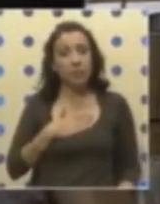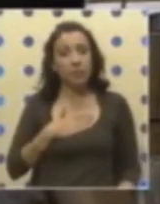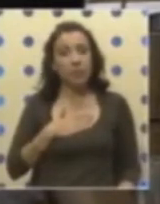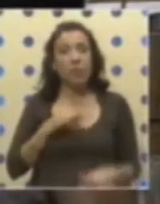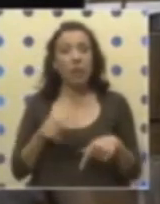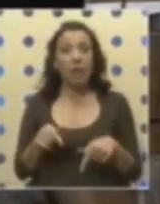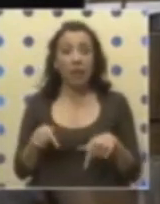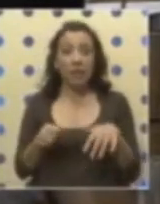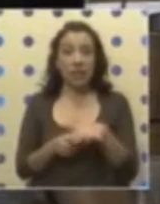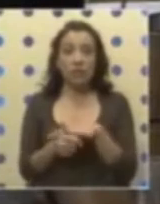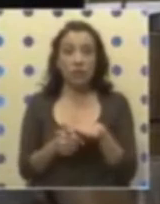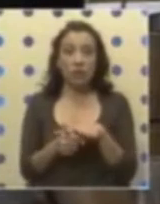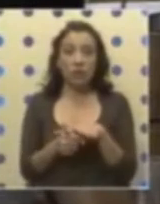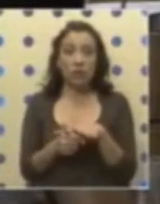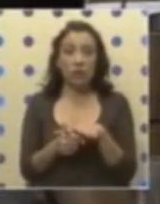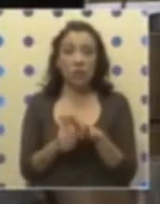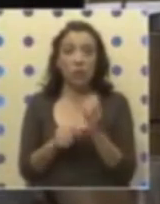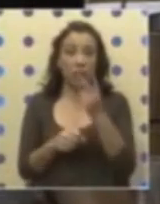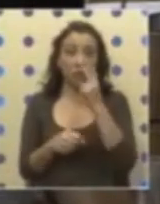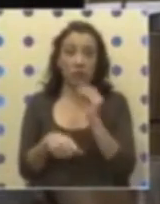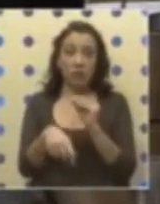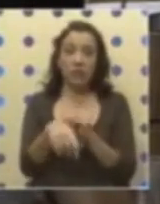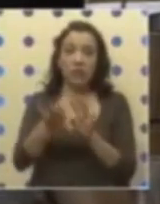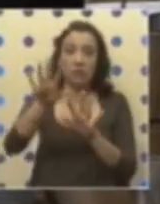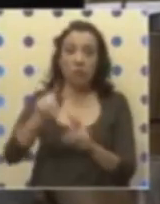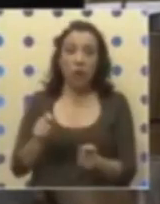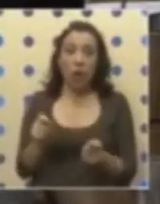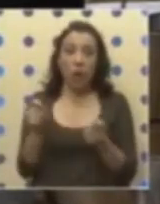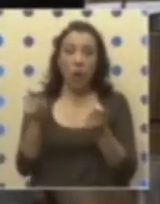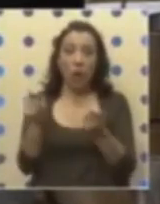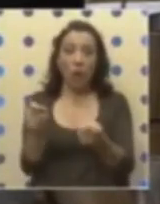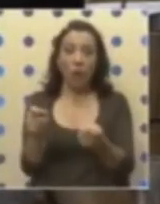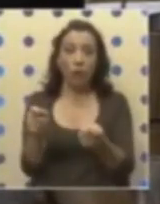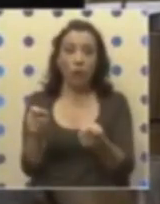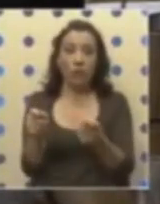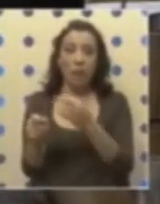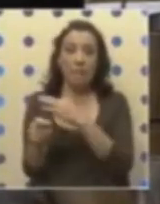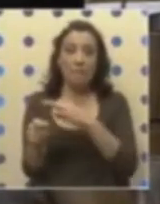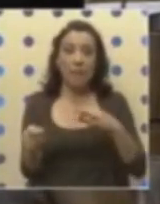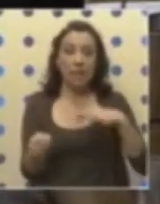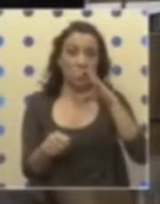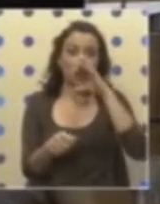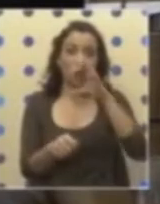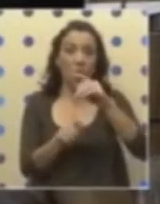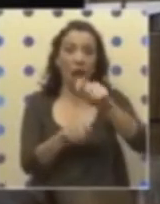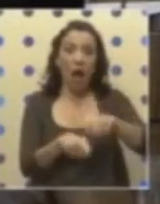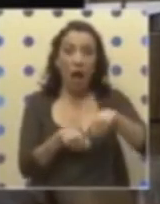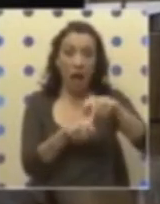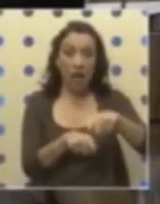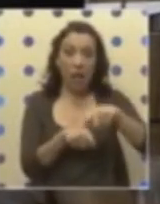esta situación no solo advertir, sino que oficiar tanto al ministro de Agricultura para